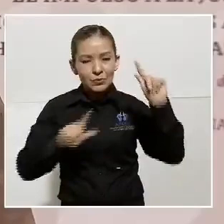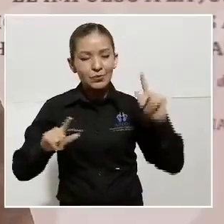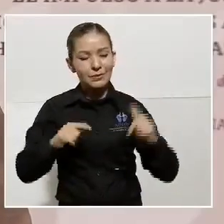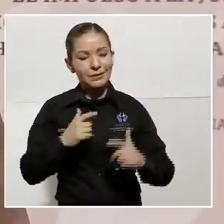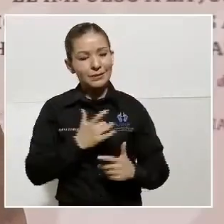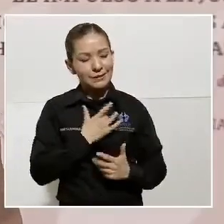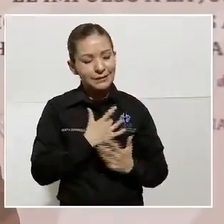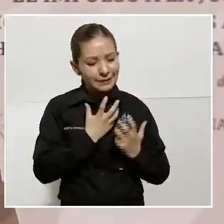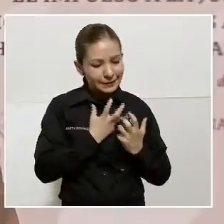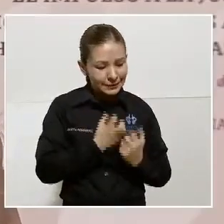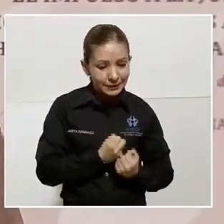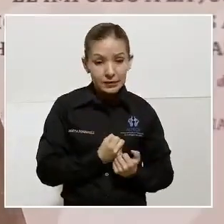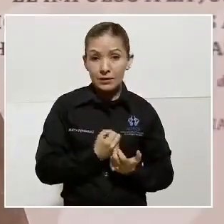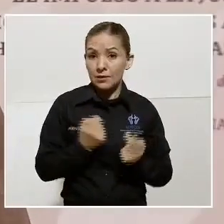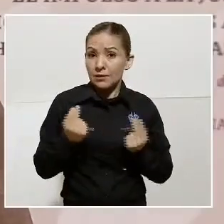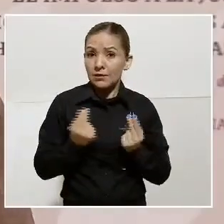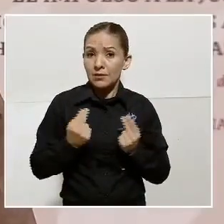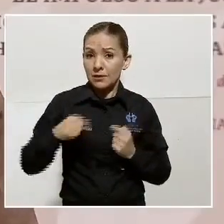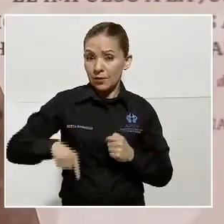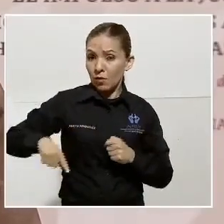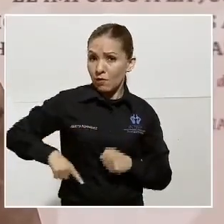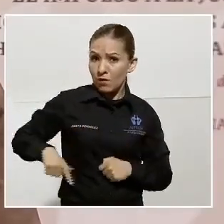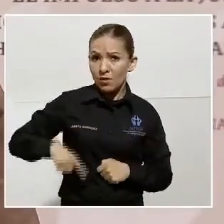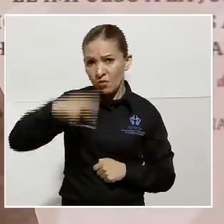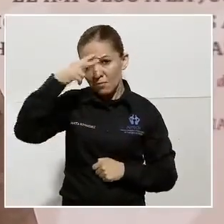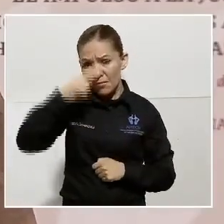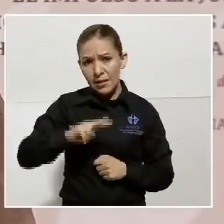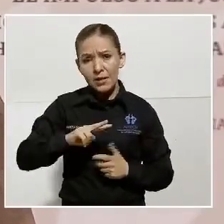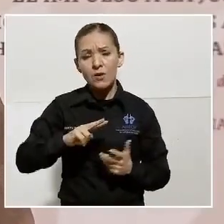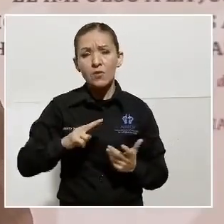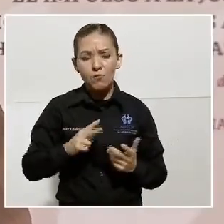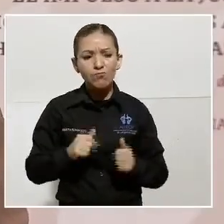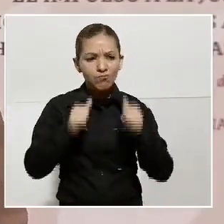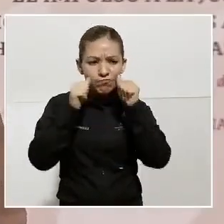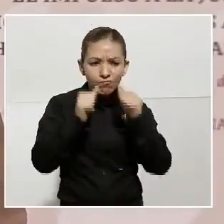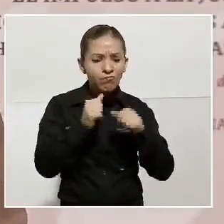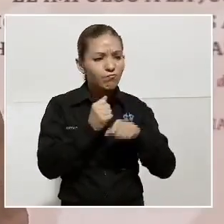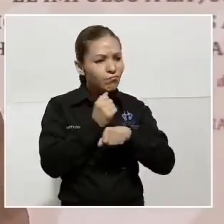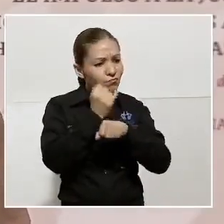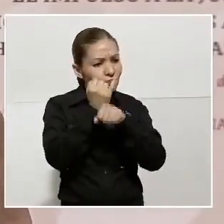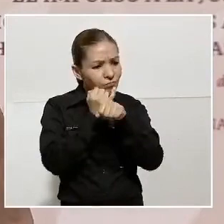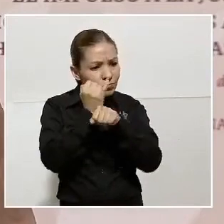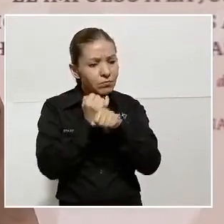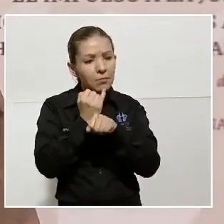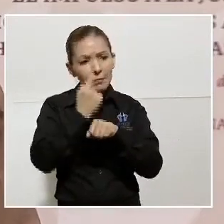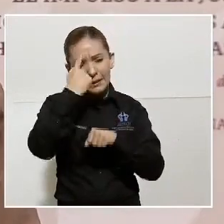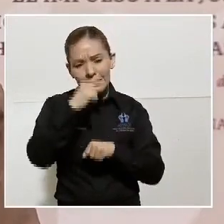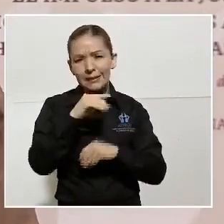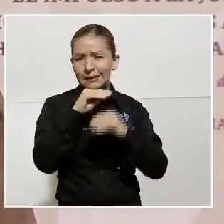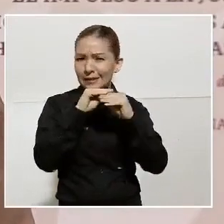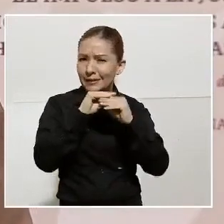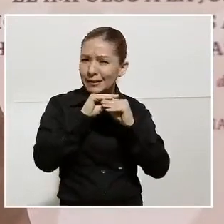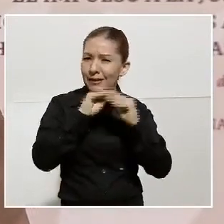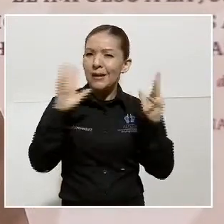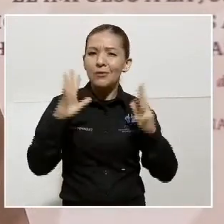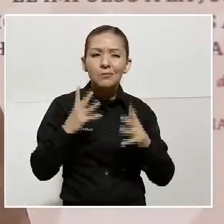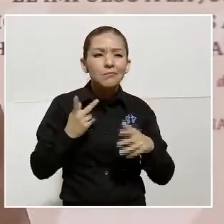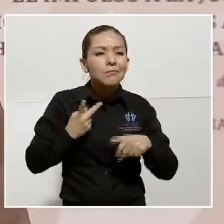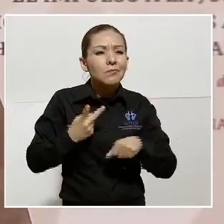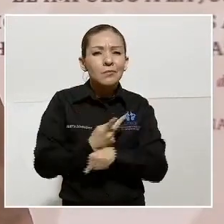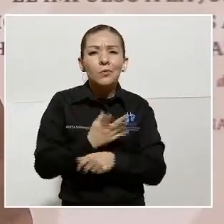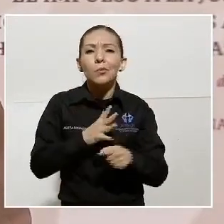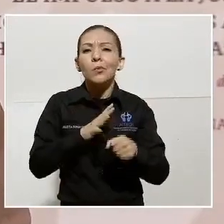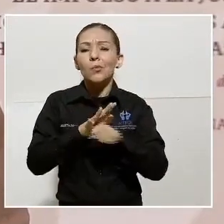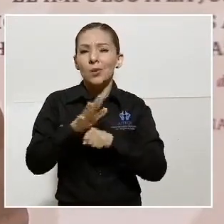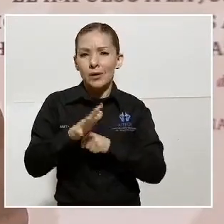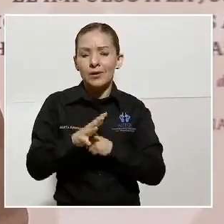respuesta clara por parte del Estado mexicano que permita una investigación para el esclarecimiento histórico de estos hechos, a